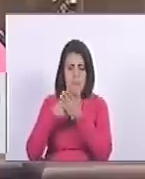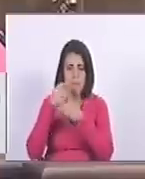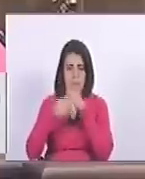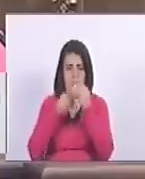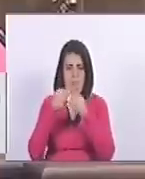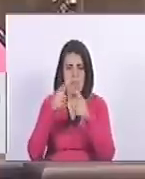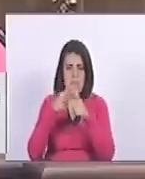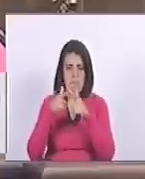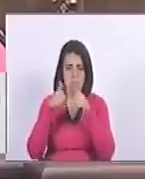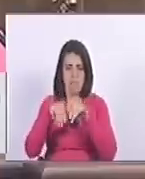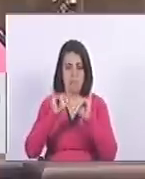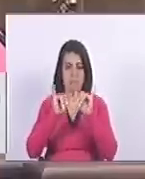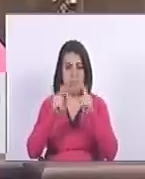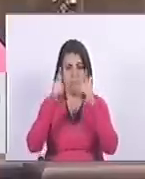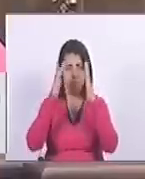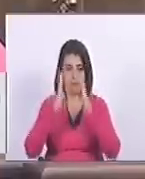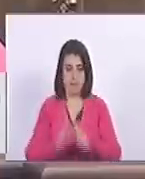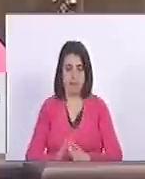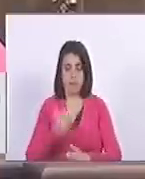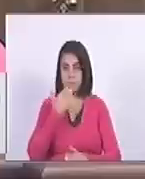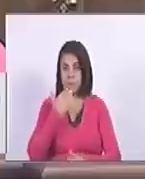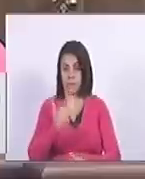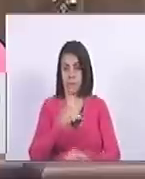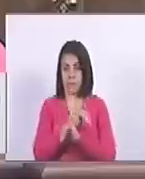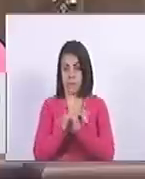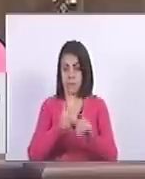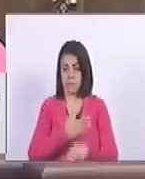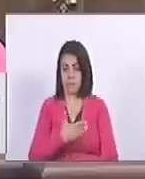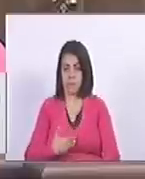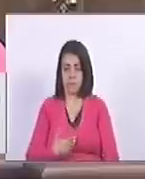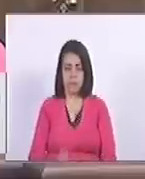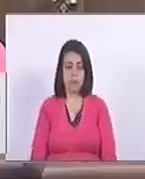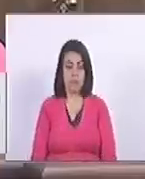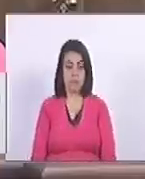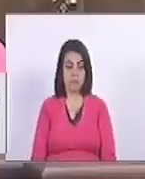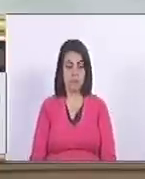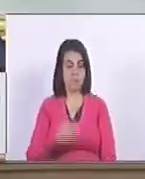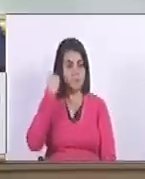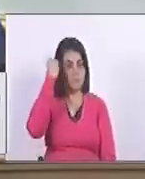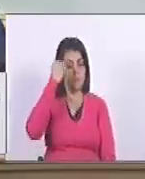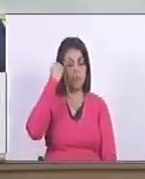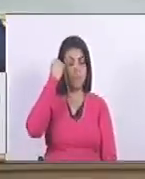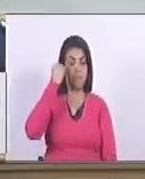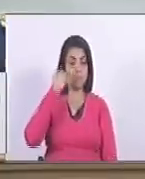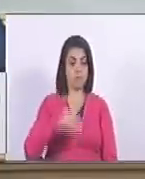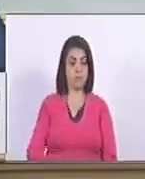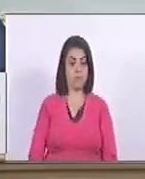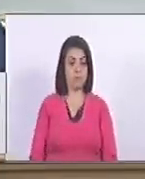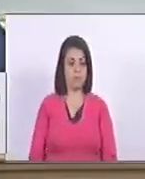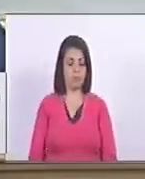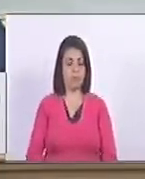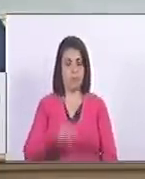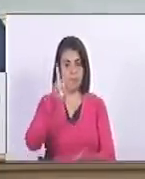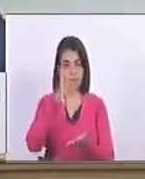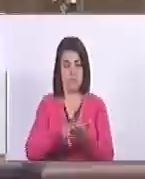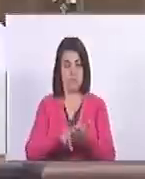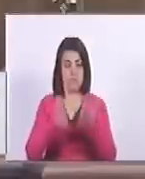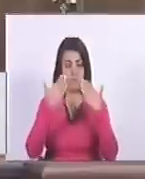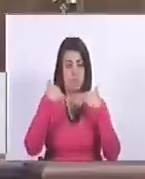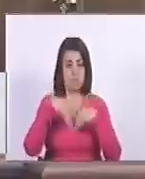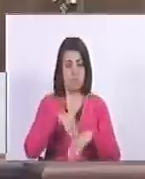la misma autoridad solicitante. Esto, señor presidente. En consideración. Aprobado.